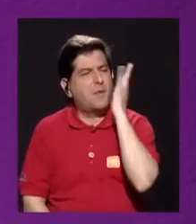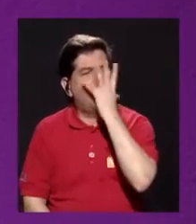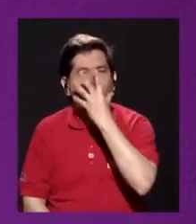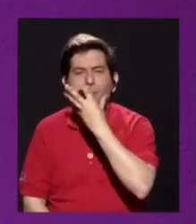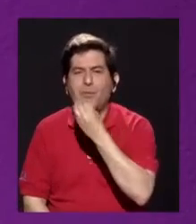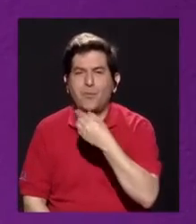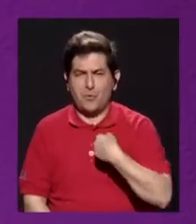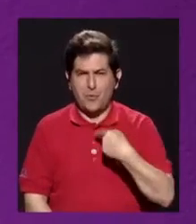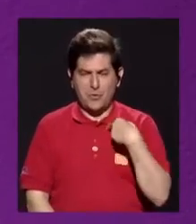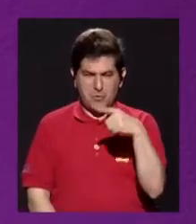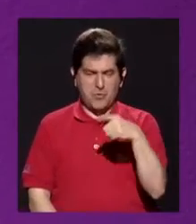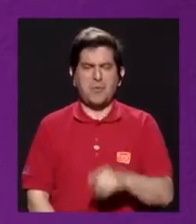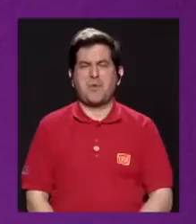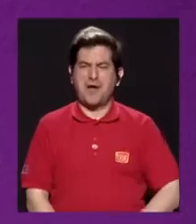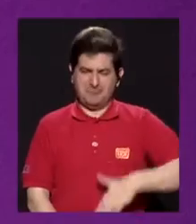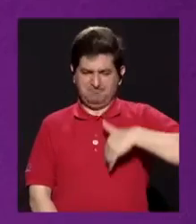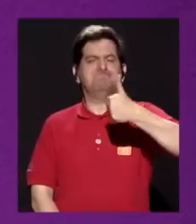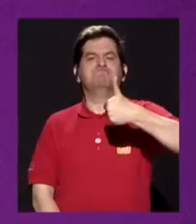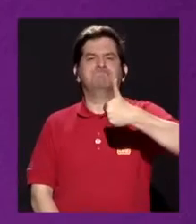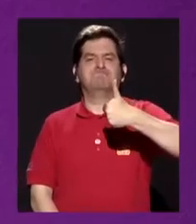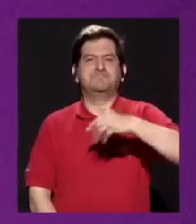y conquistar el mar.